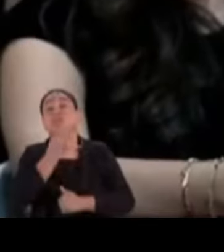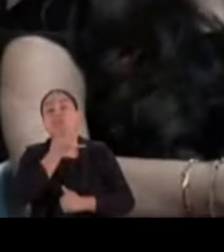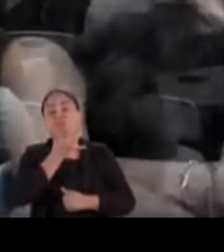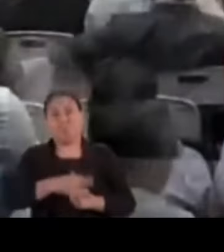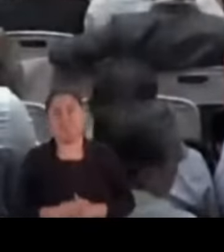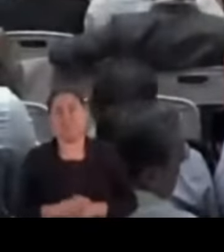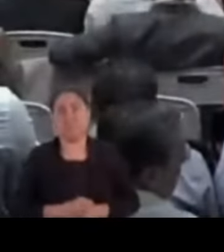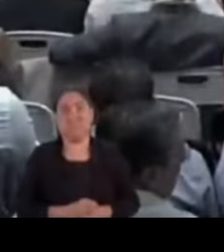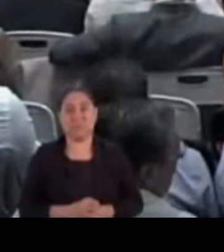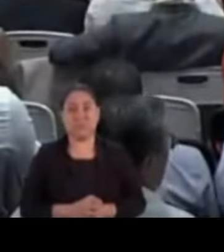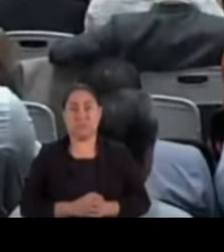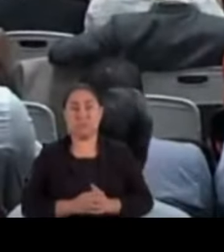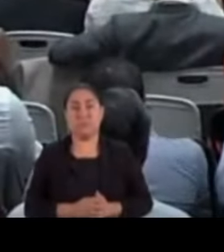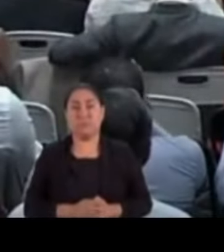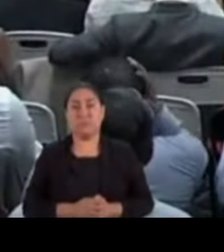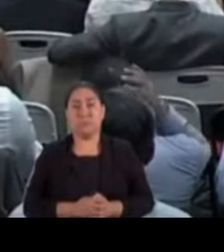Minutos.